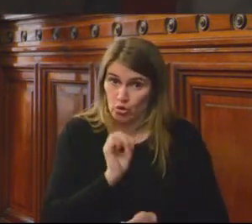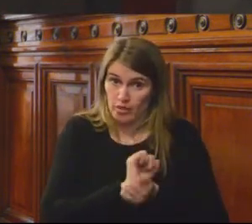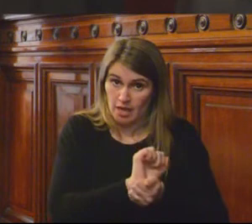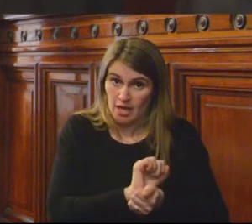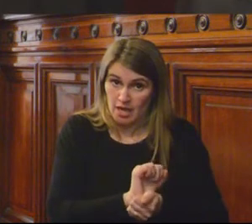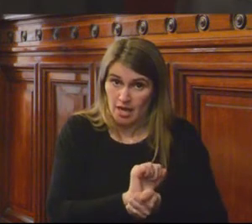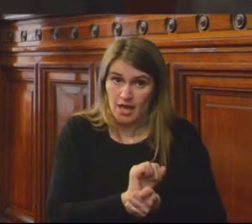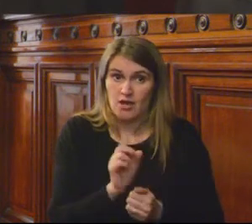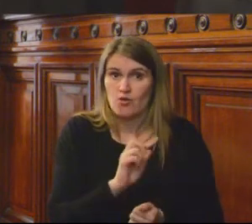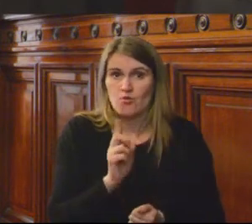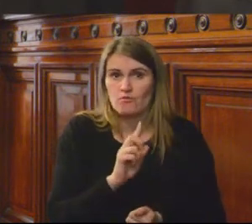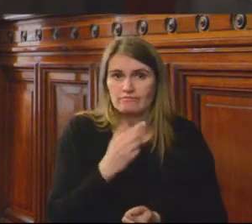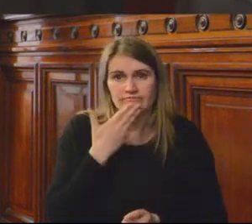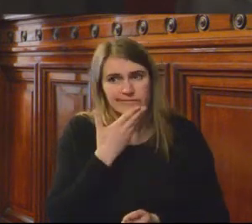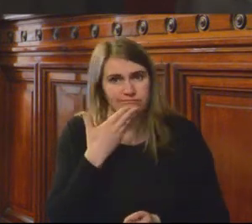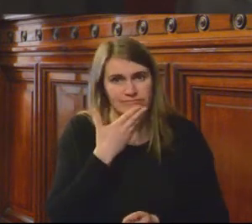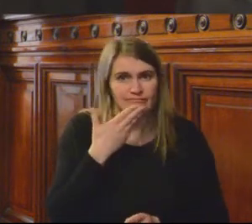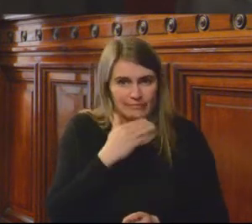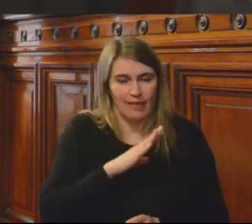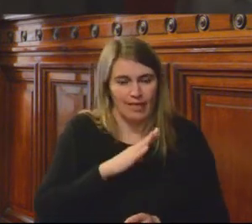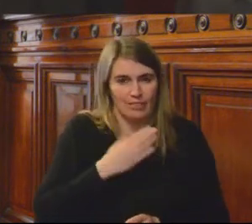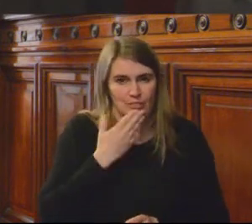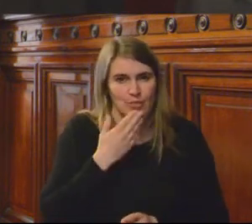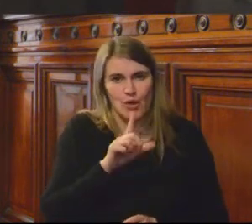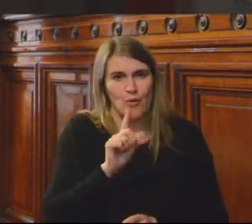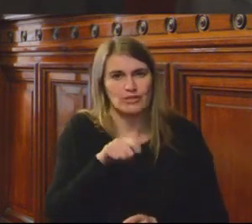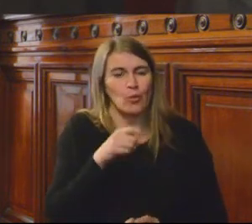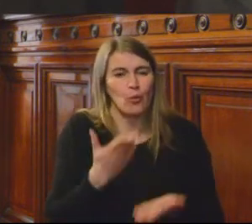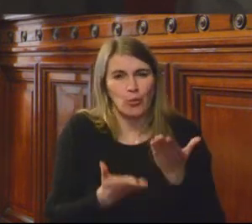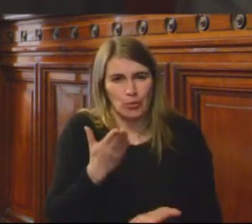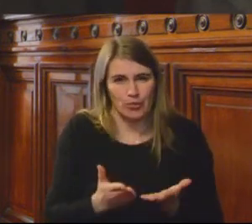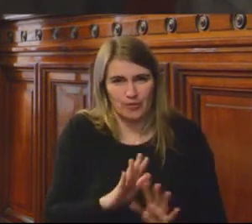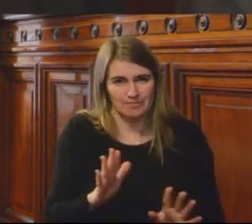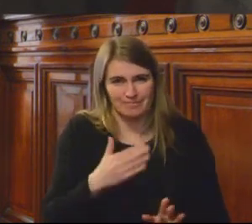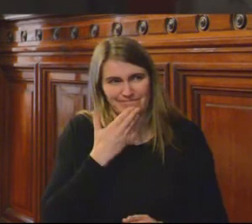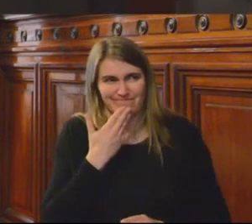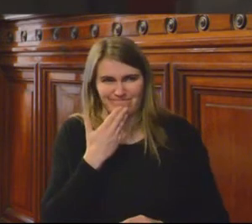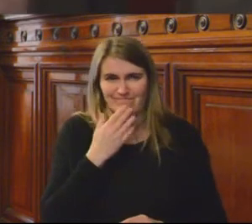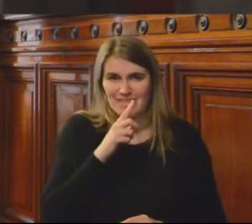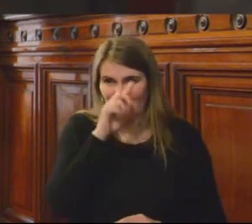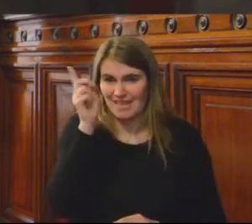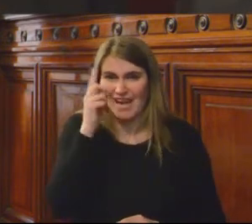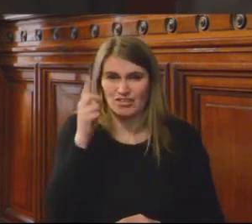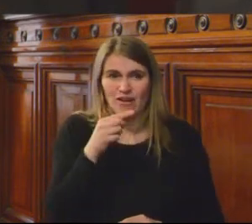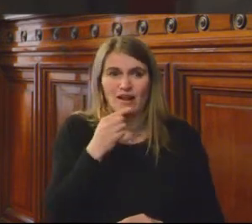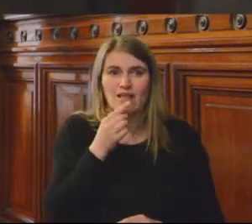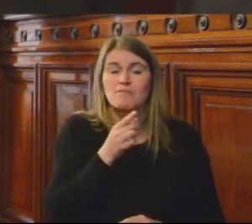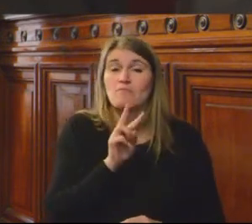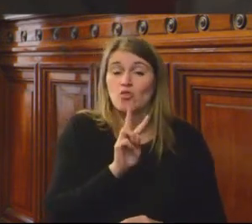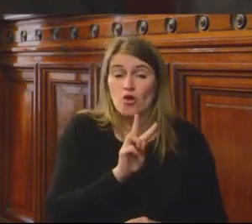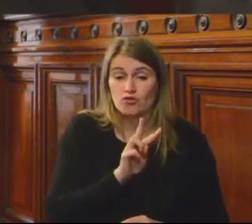condena absolutamente cuestionable, injusta, que ha sido incluso objeto de cuestionamientos internacionales, que es la condena que refleja, por